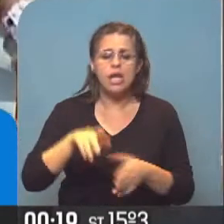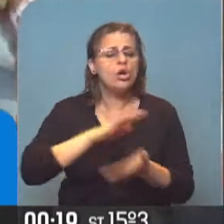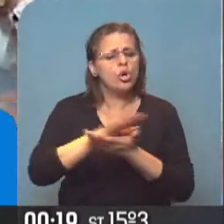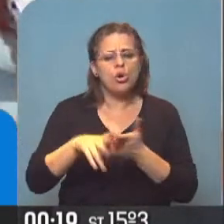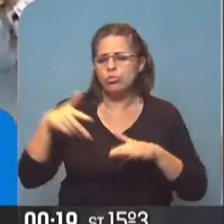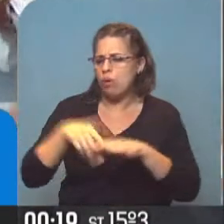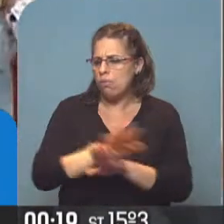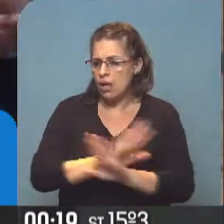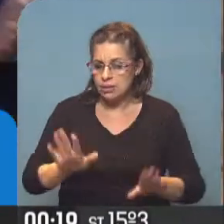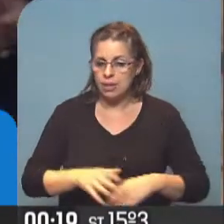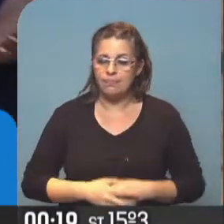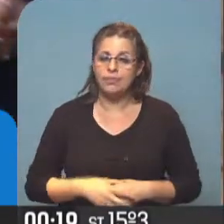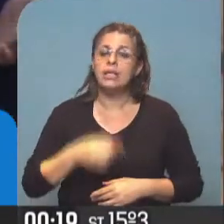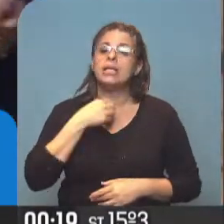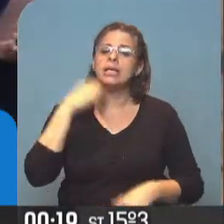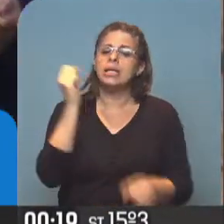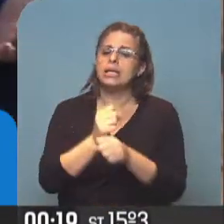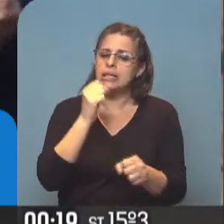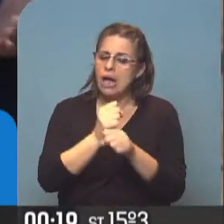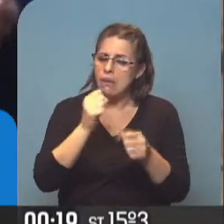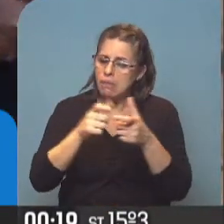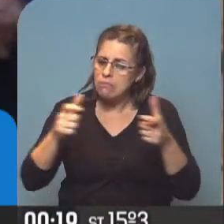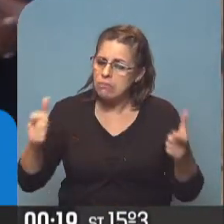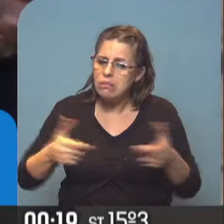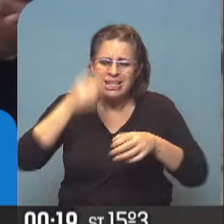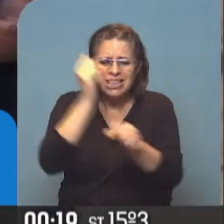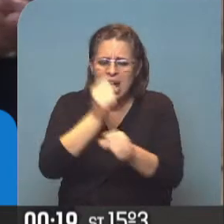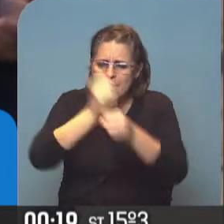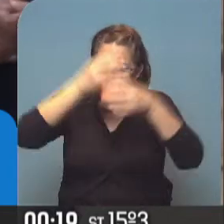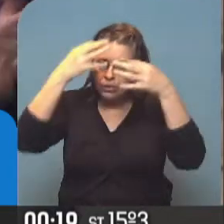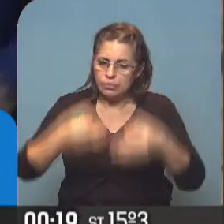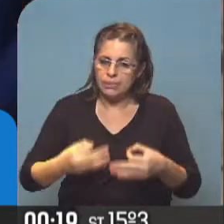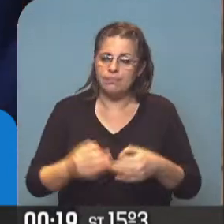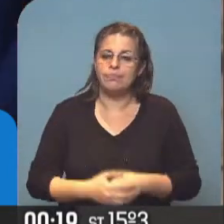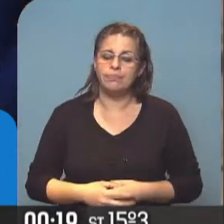corrupción. Queremos trabajo, trabajo decente,